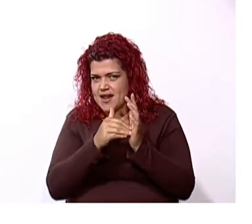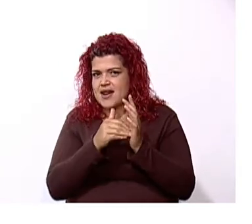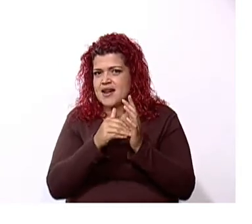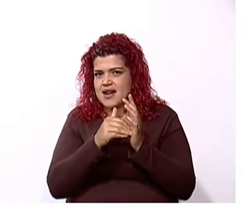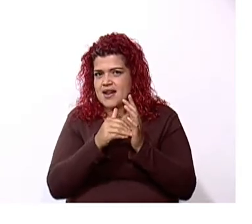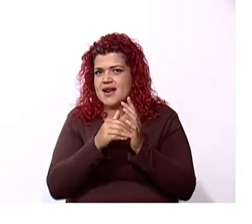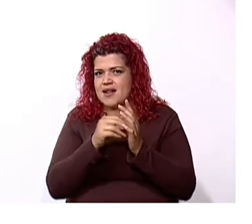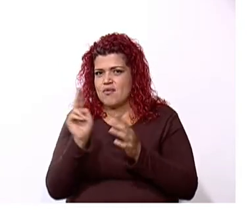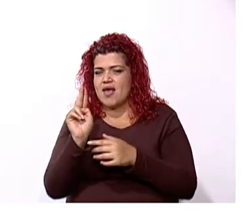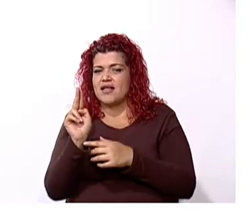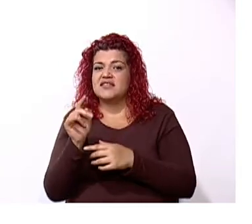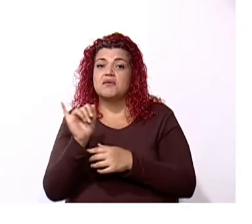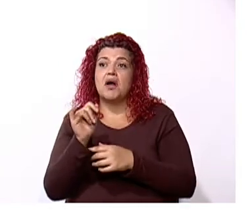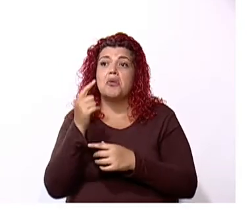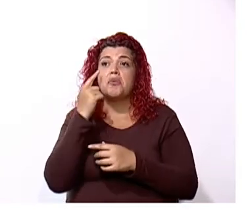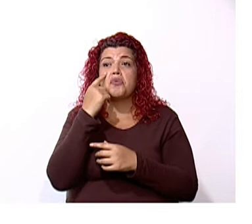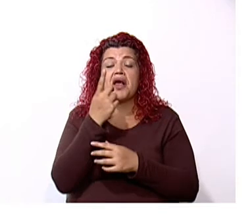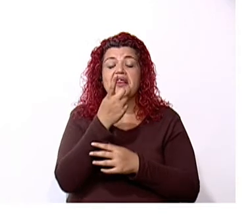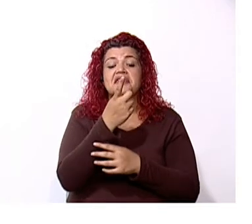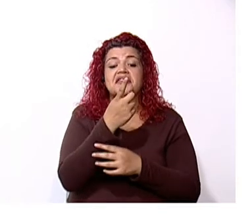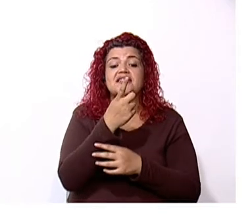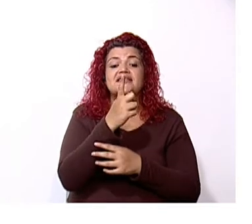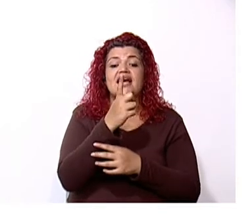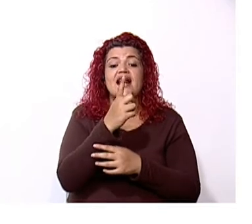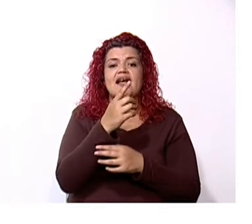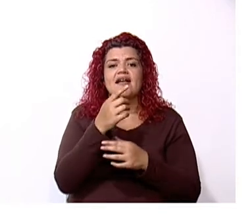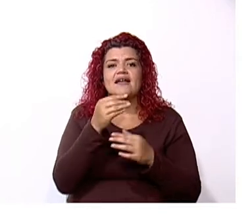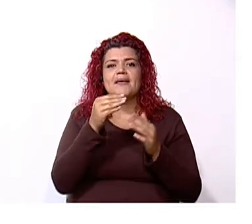a 10 unidades de millar.